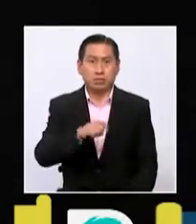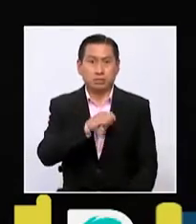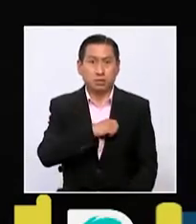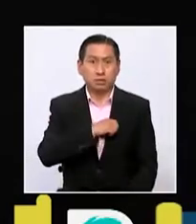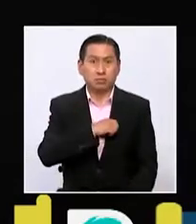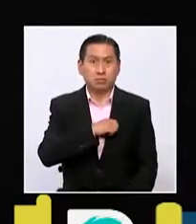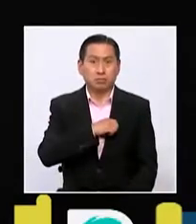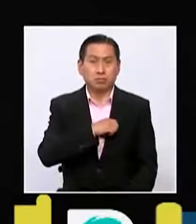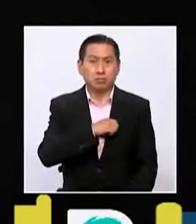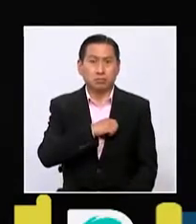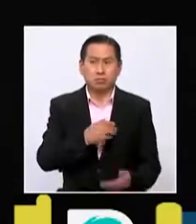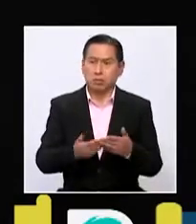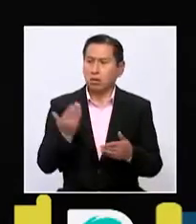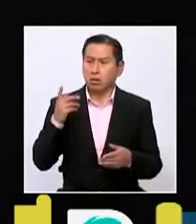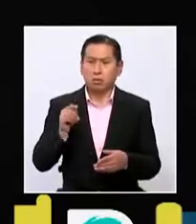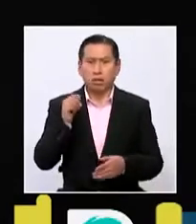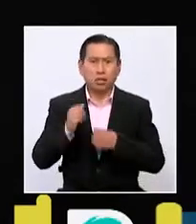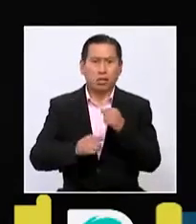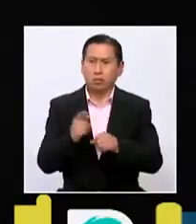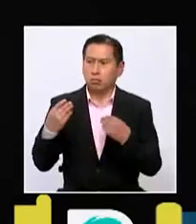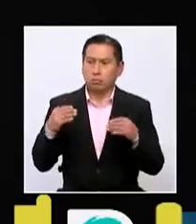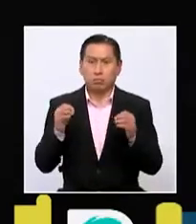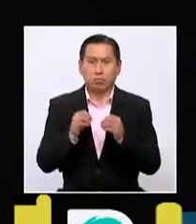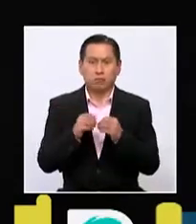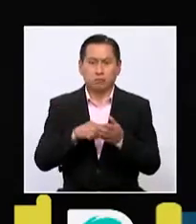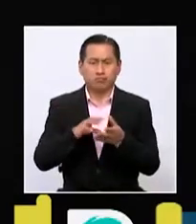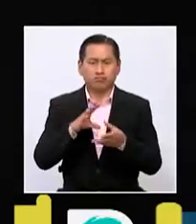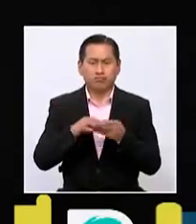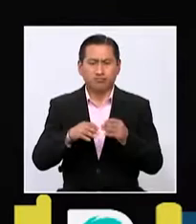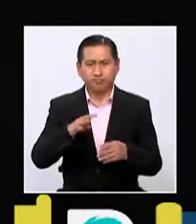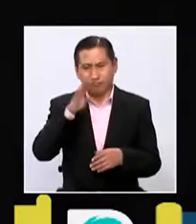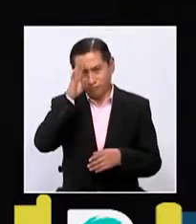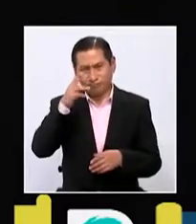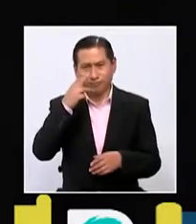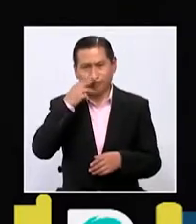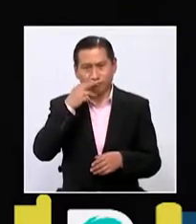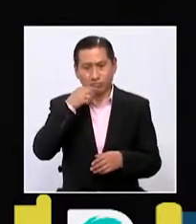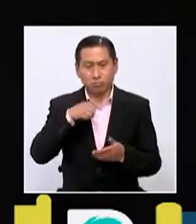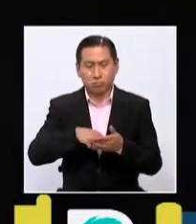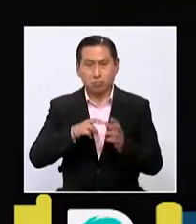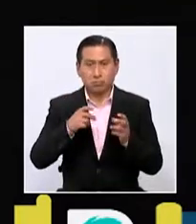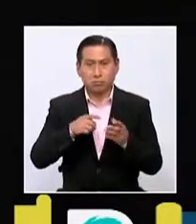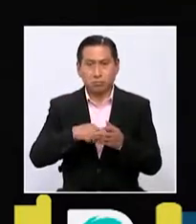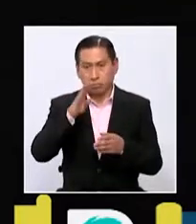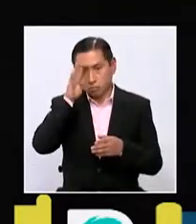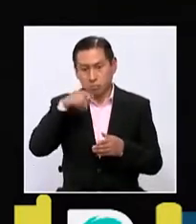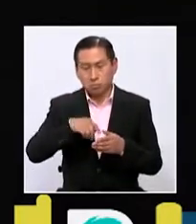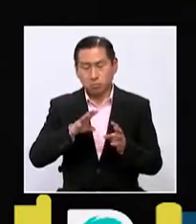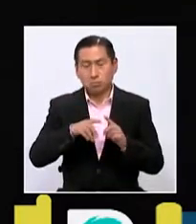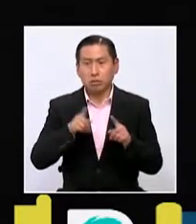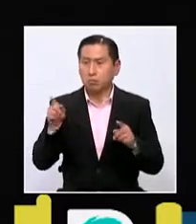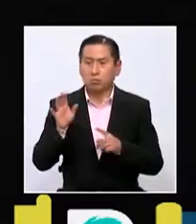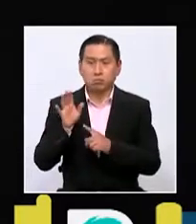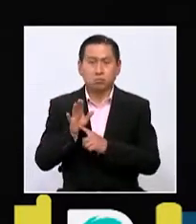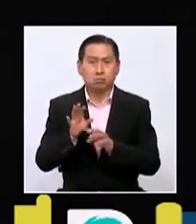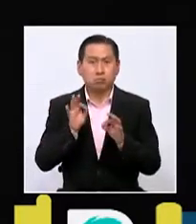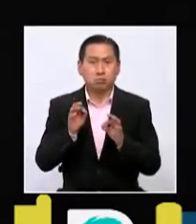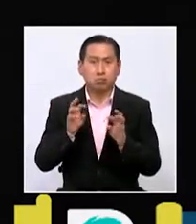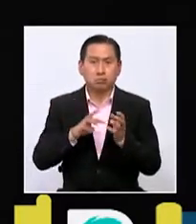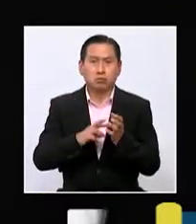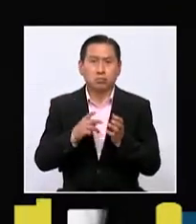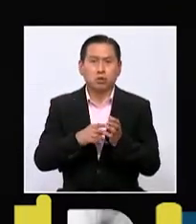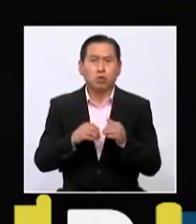en los últimos 20 años, que narra una historia de ficción, pero que reflejaba en ese momento muy bien el